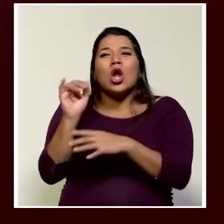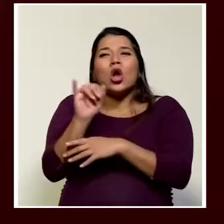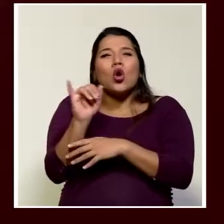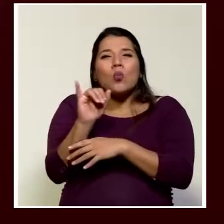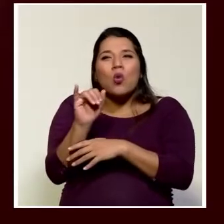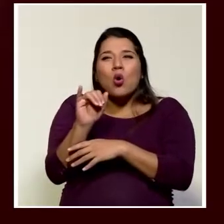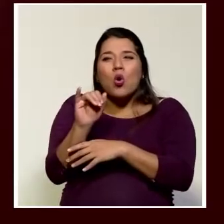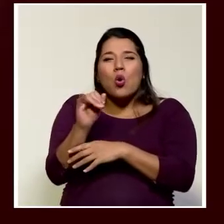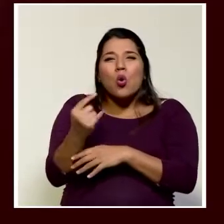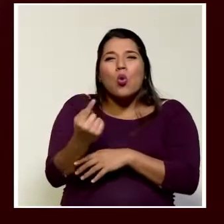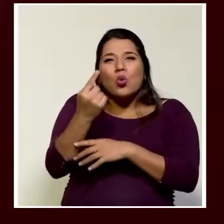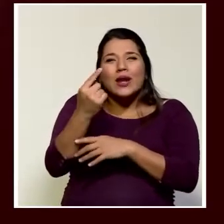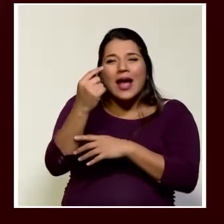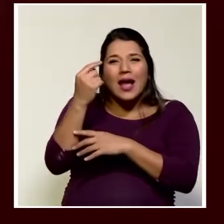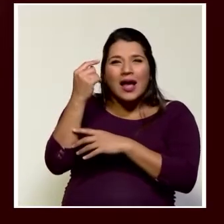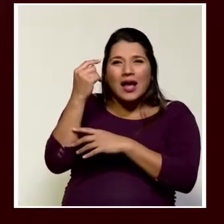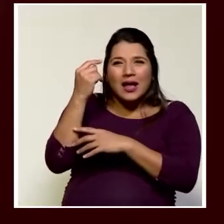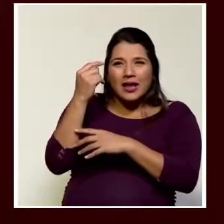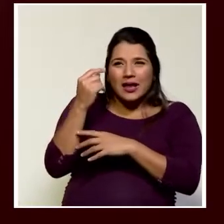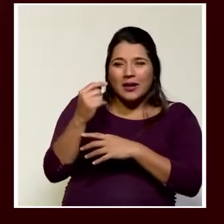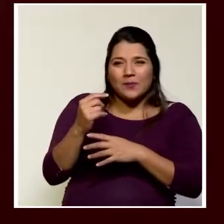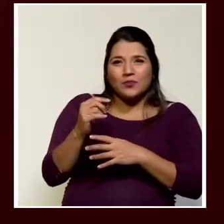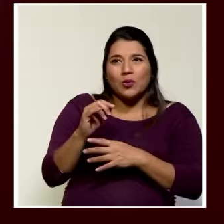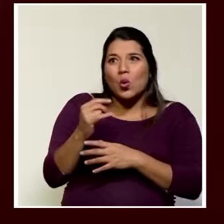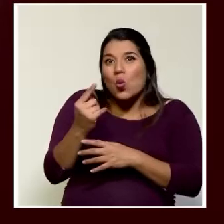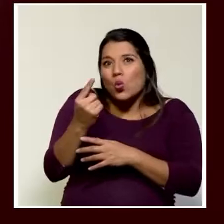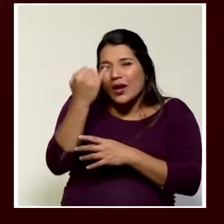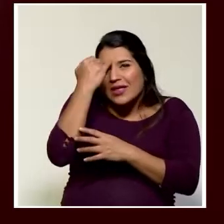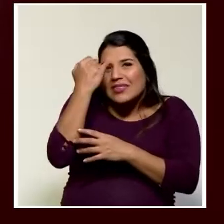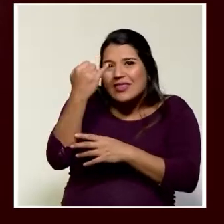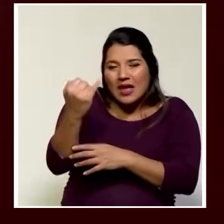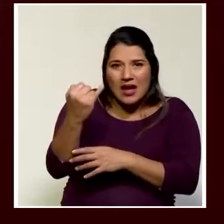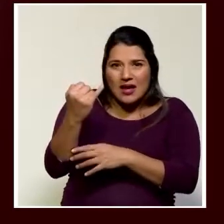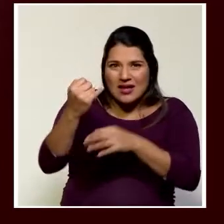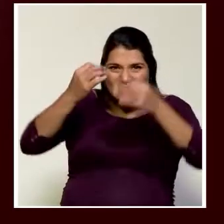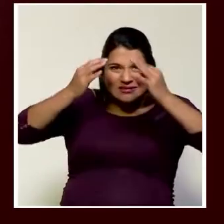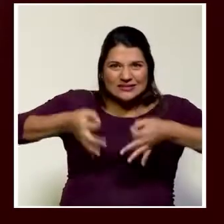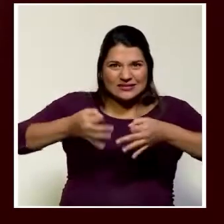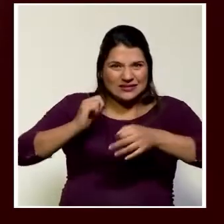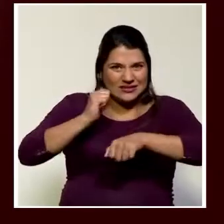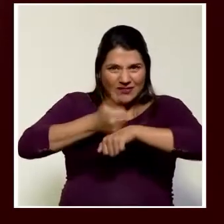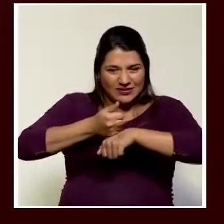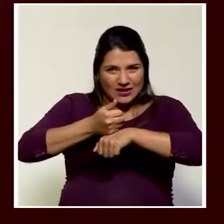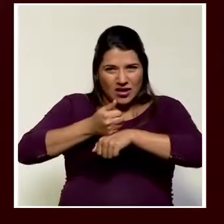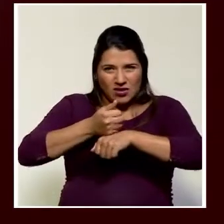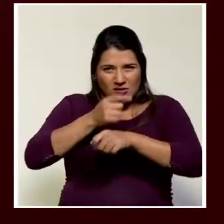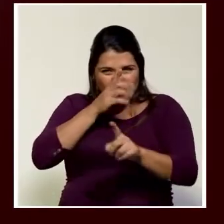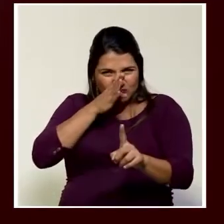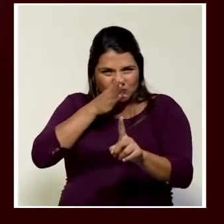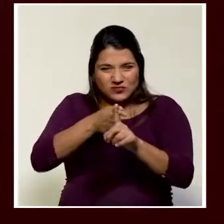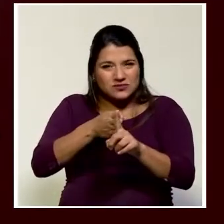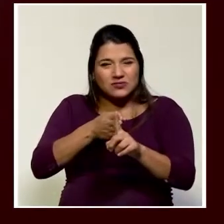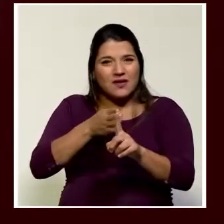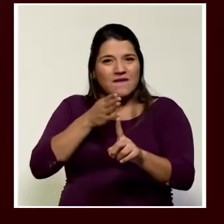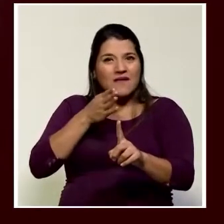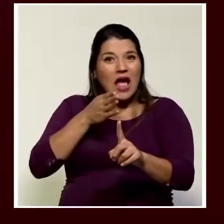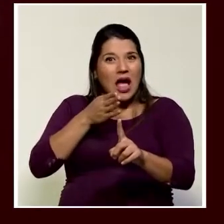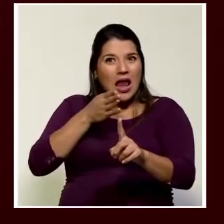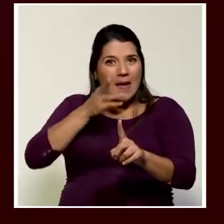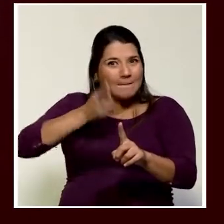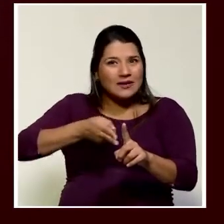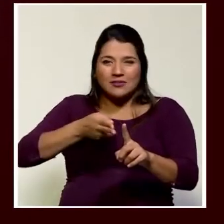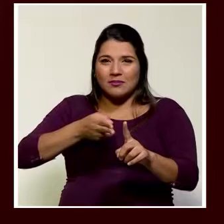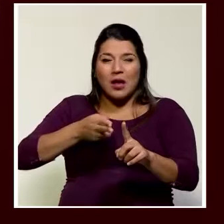un concurso de ideas ocurrentes que de propuestas para resolver problemas de fondo.